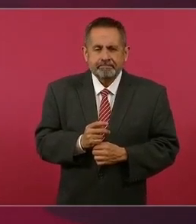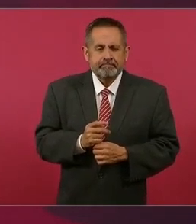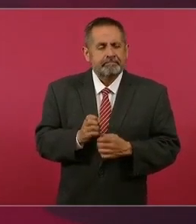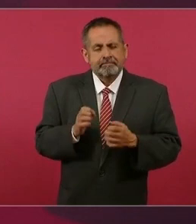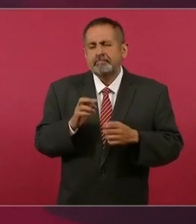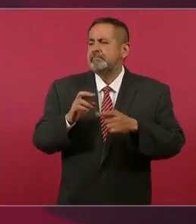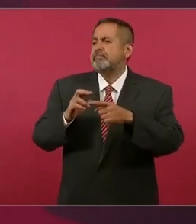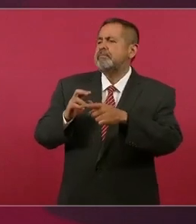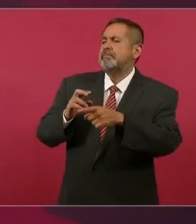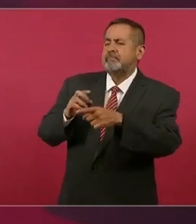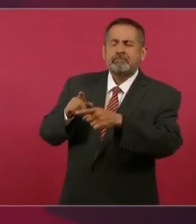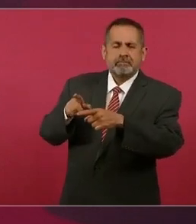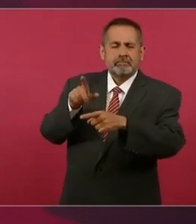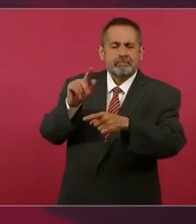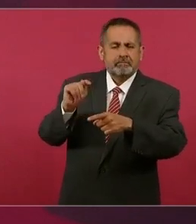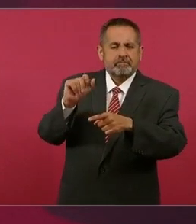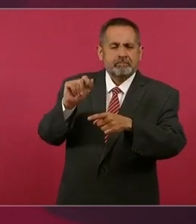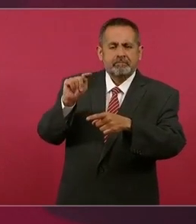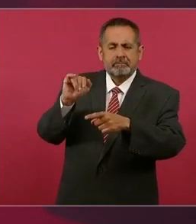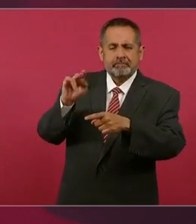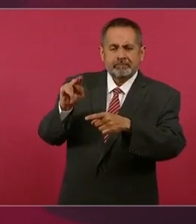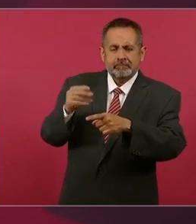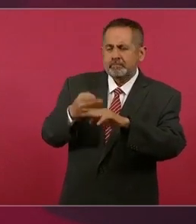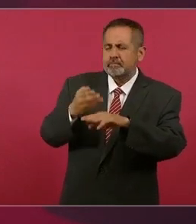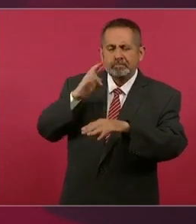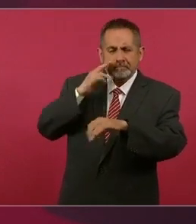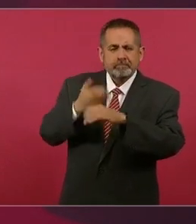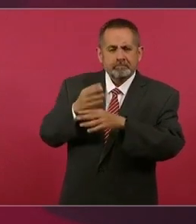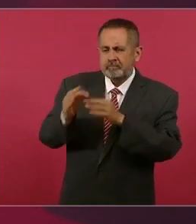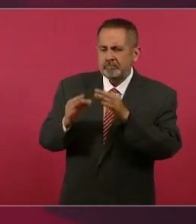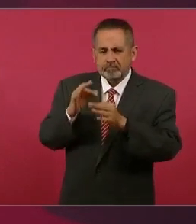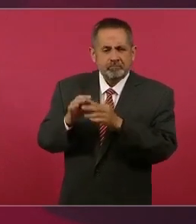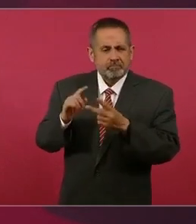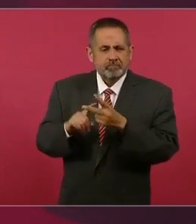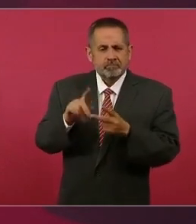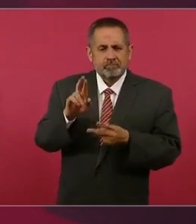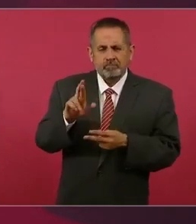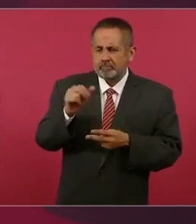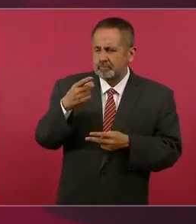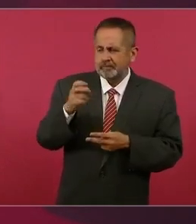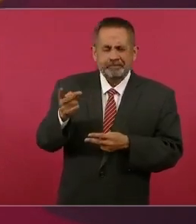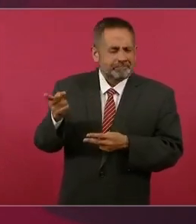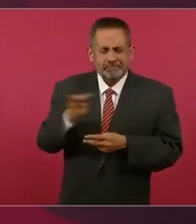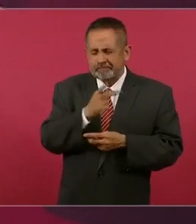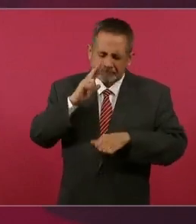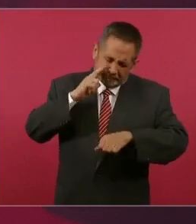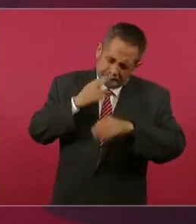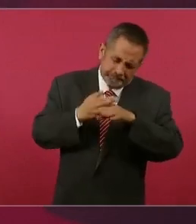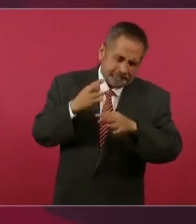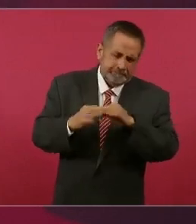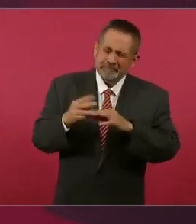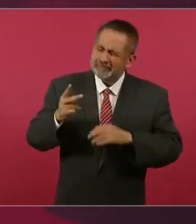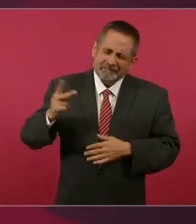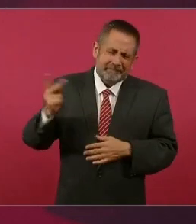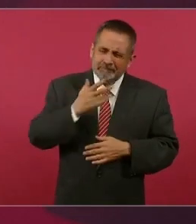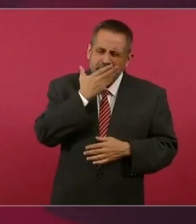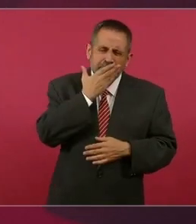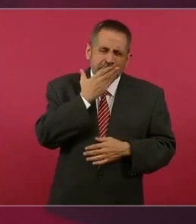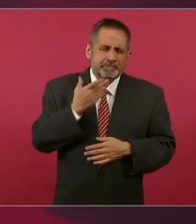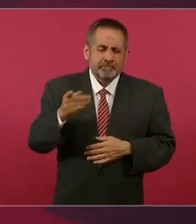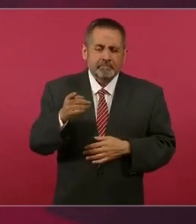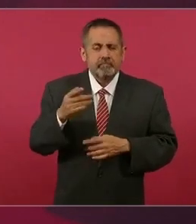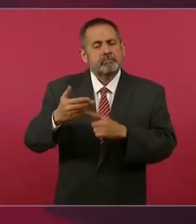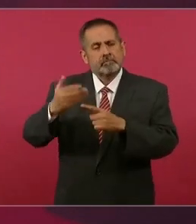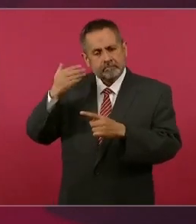Tatiana, muy responsable, como Raquel, están a cargo de eso. Las dos, en